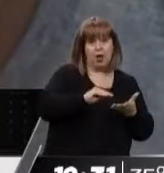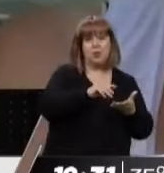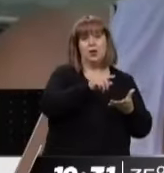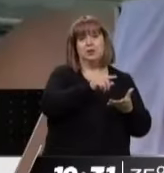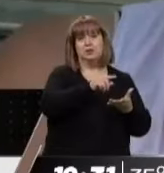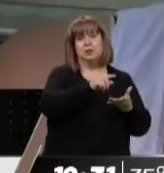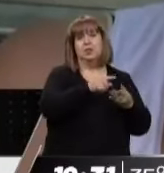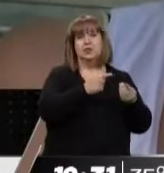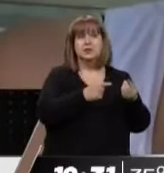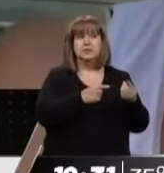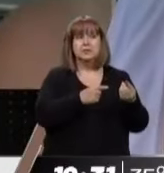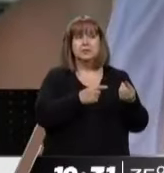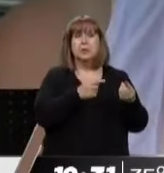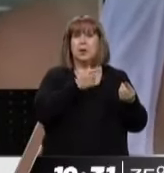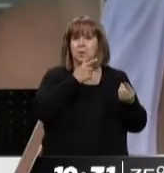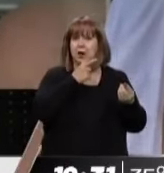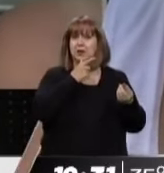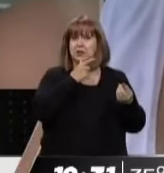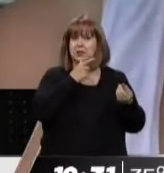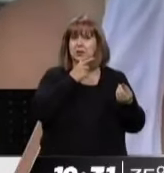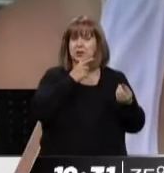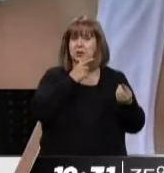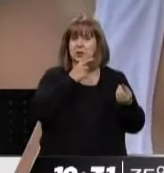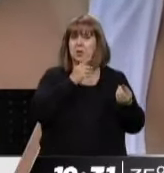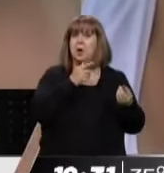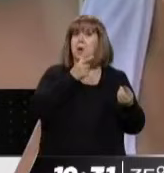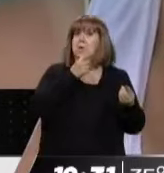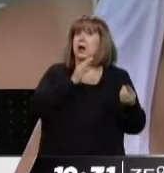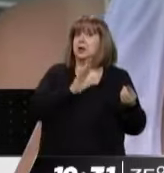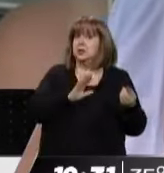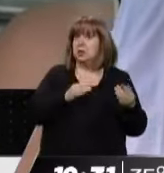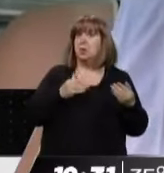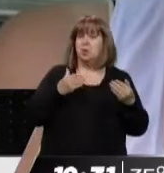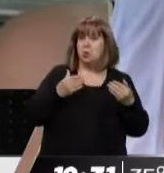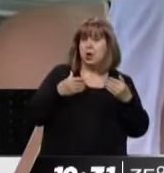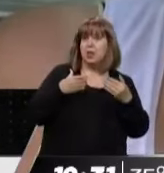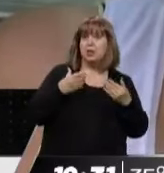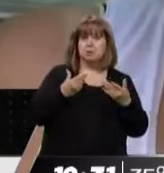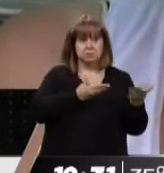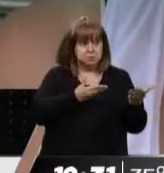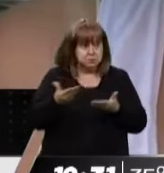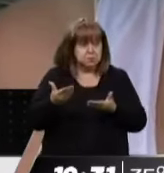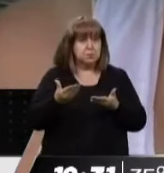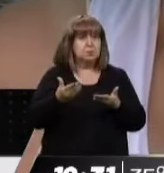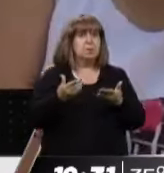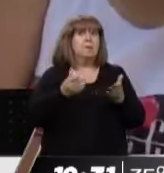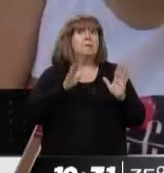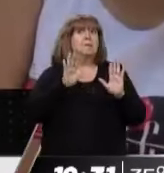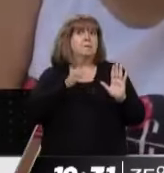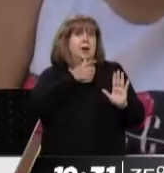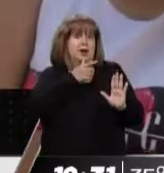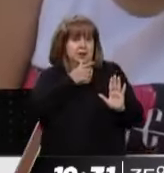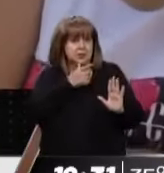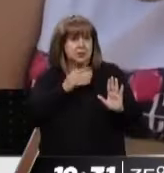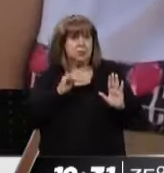expresó obviamente poder avanzar con el que por supuesto estaba dispuesto a recibir a la gente. Habrá que en algún